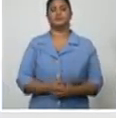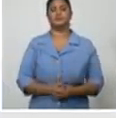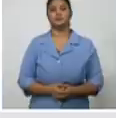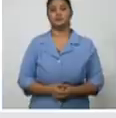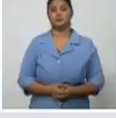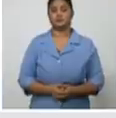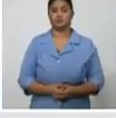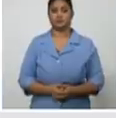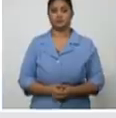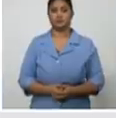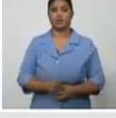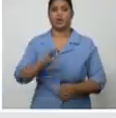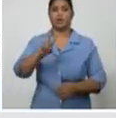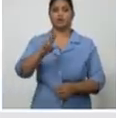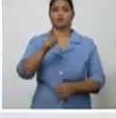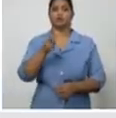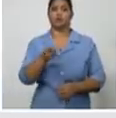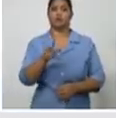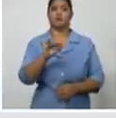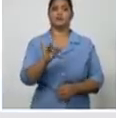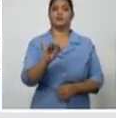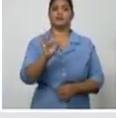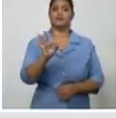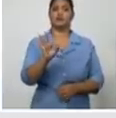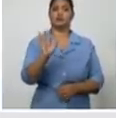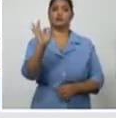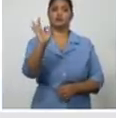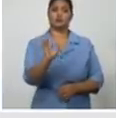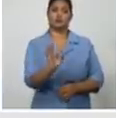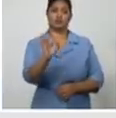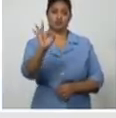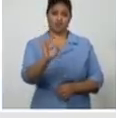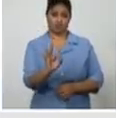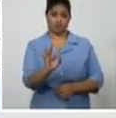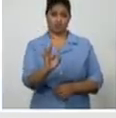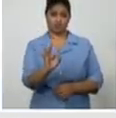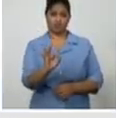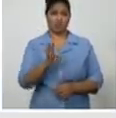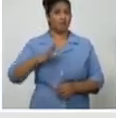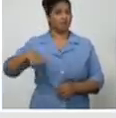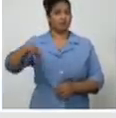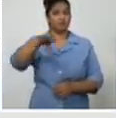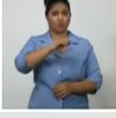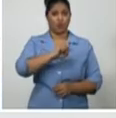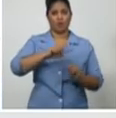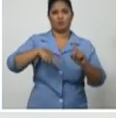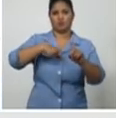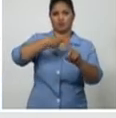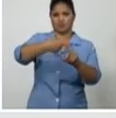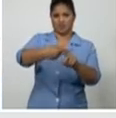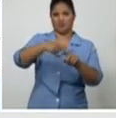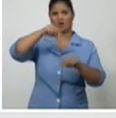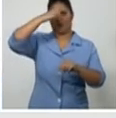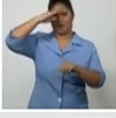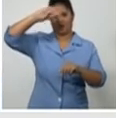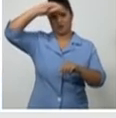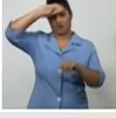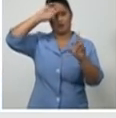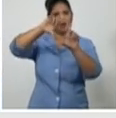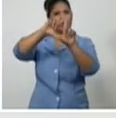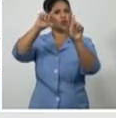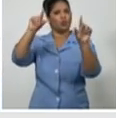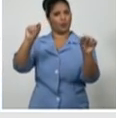el 2,78% de todas las muestras analizadas en Cuba han resultado